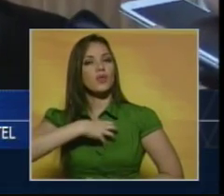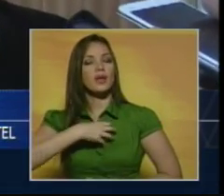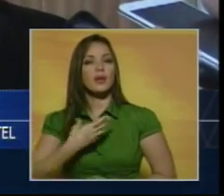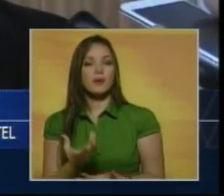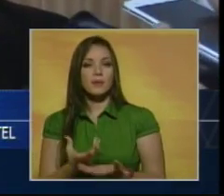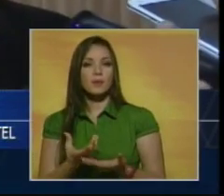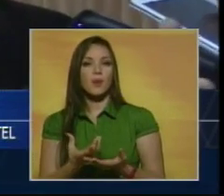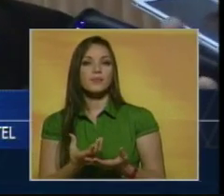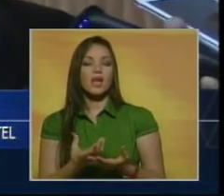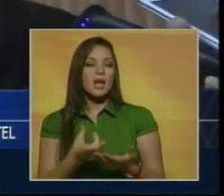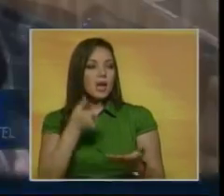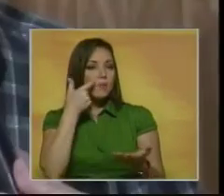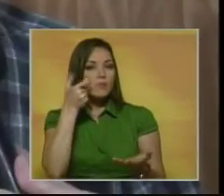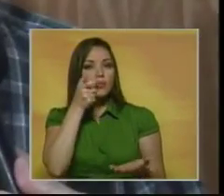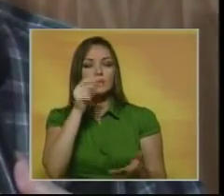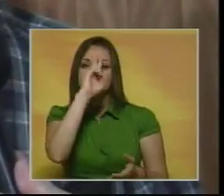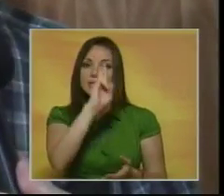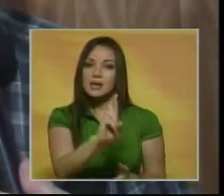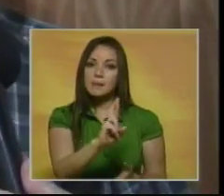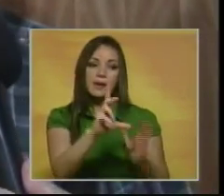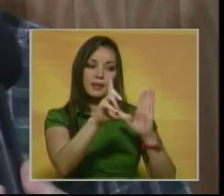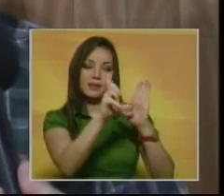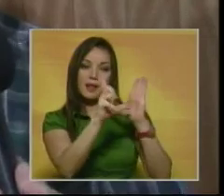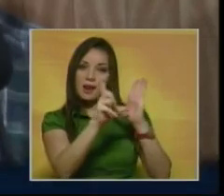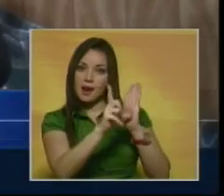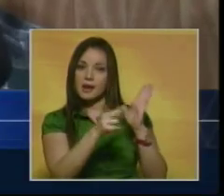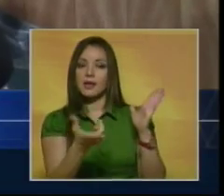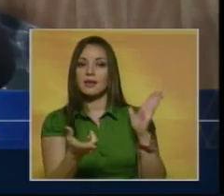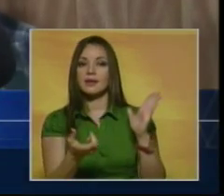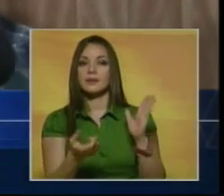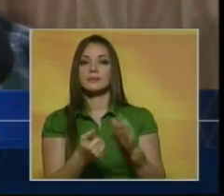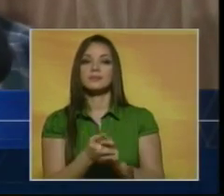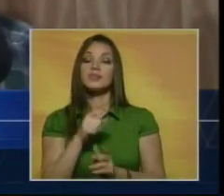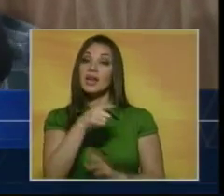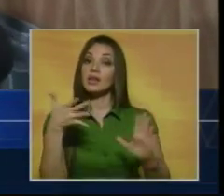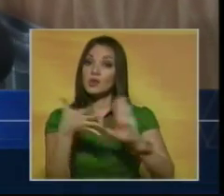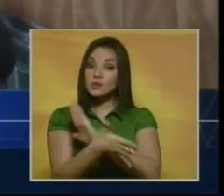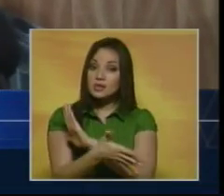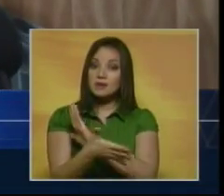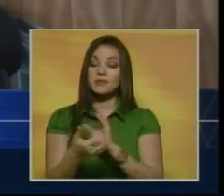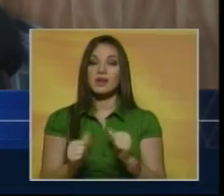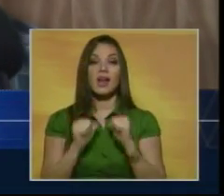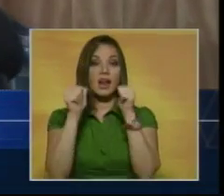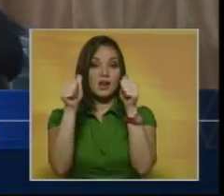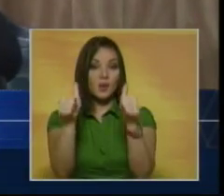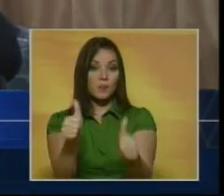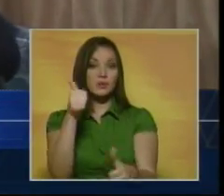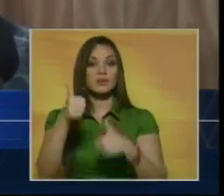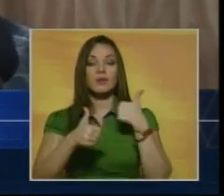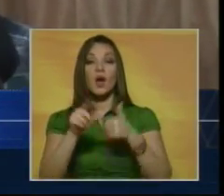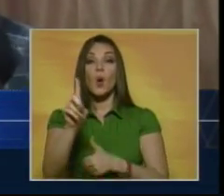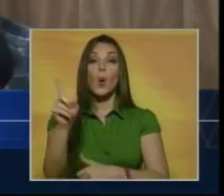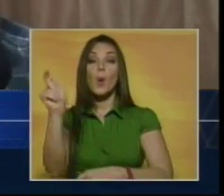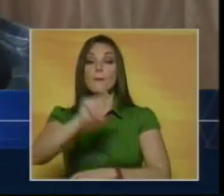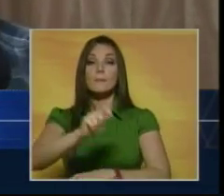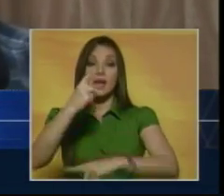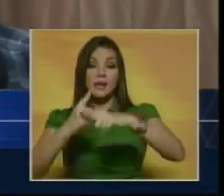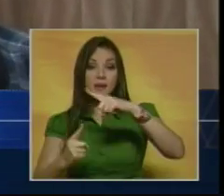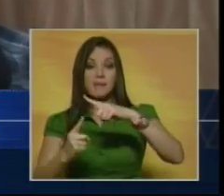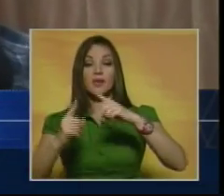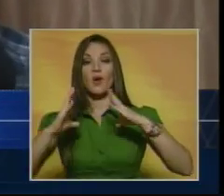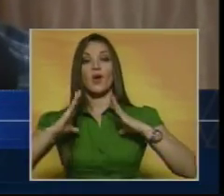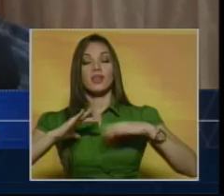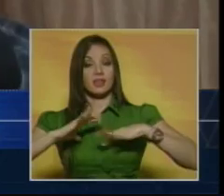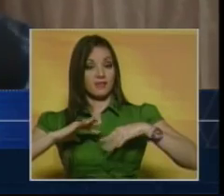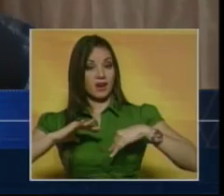social se cumpla a cabalidad. Esto significa el reinicio de actividades después de un mes y medio